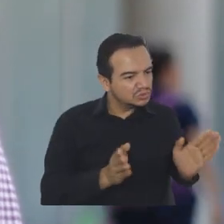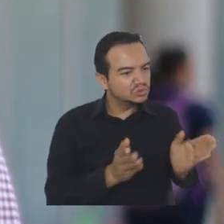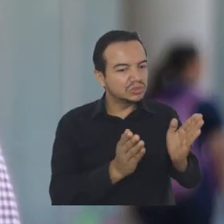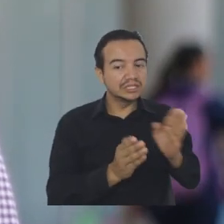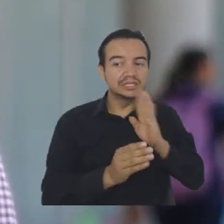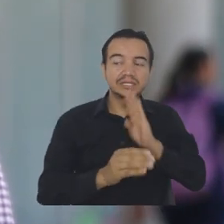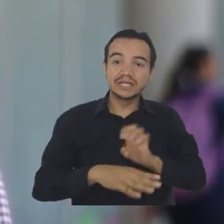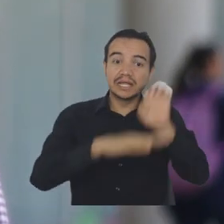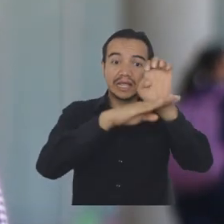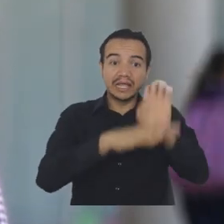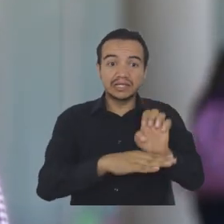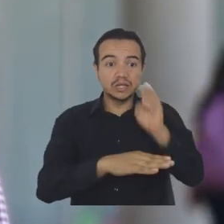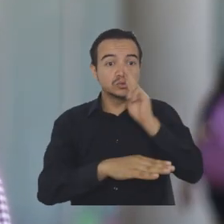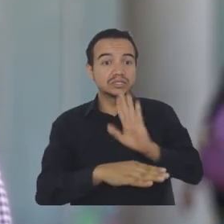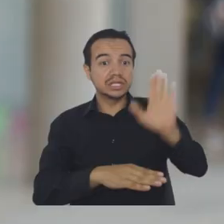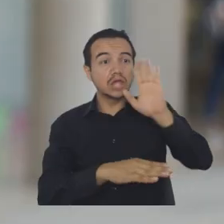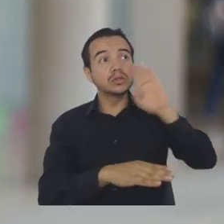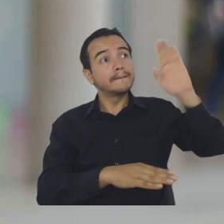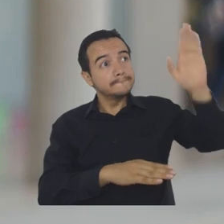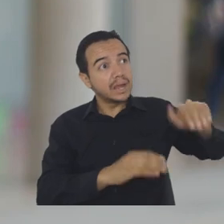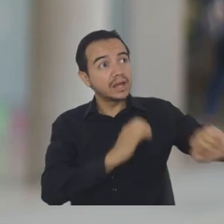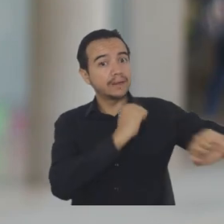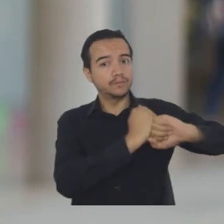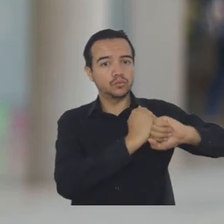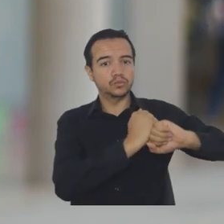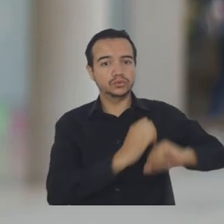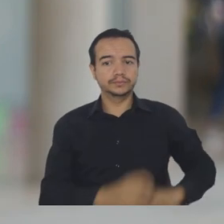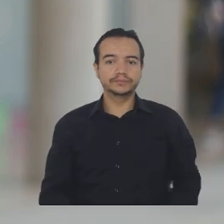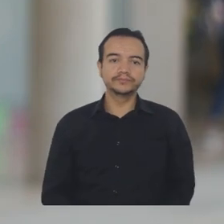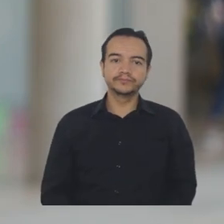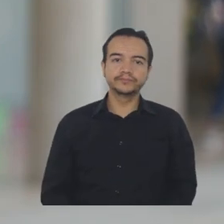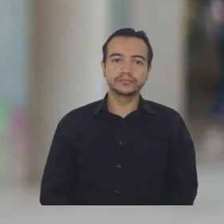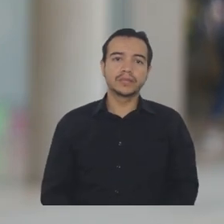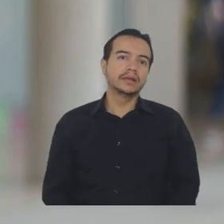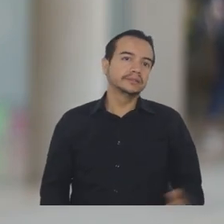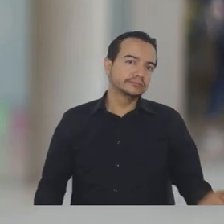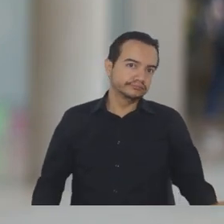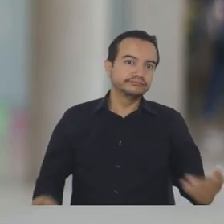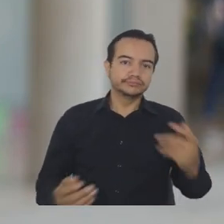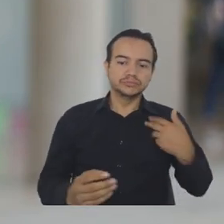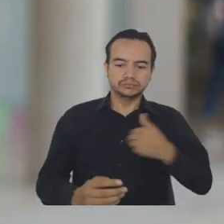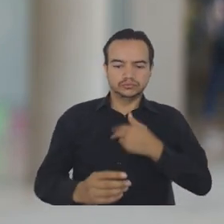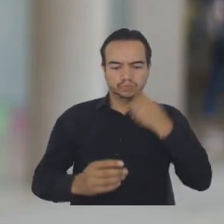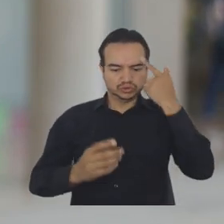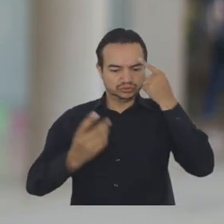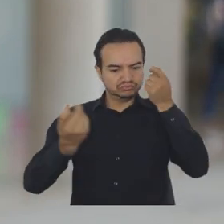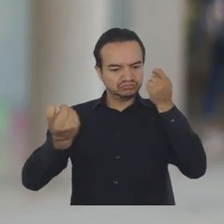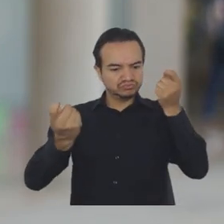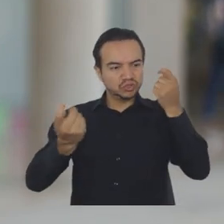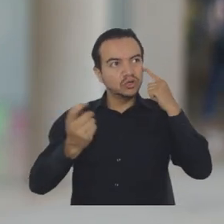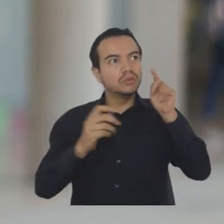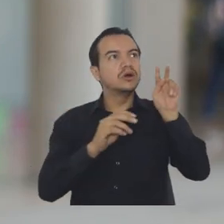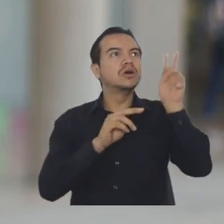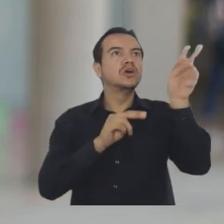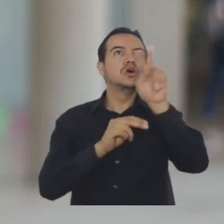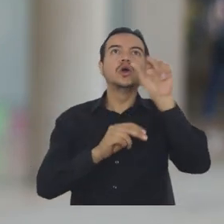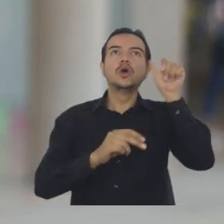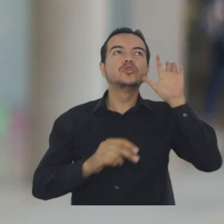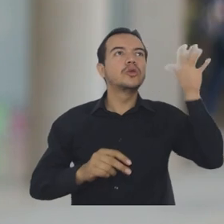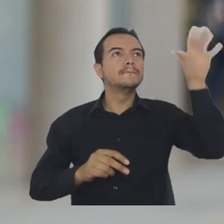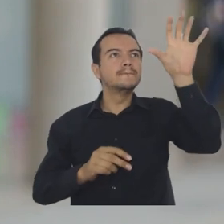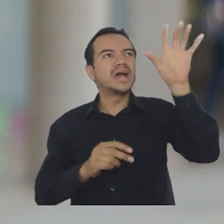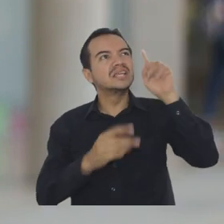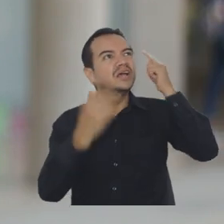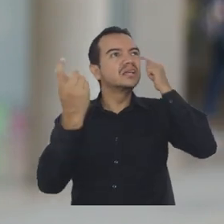de entidades del orden nacional. Y obviamente tenemos que revisar esas estrategias o esos avances a nivel internacional para ver